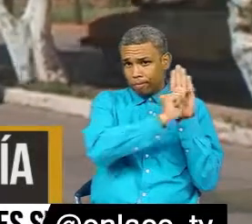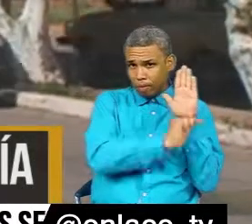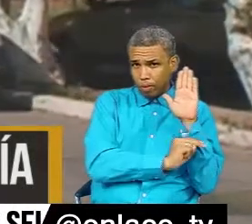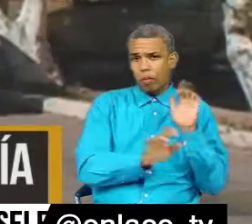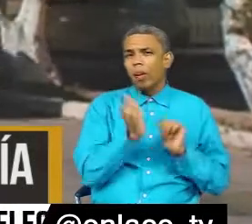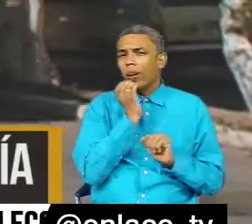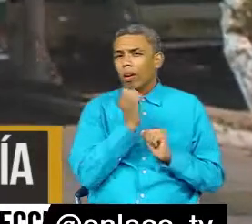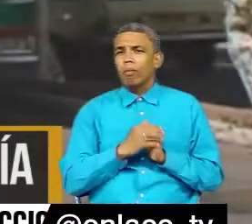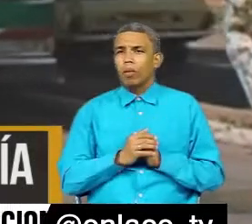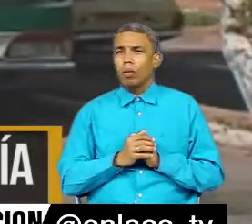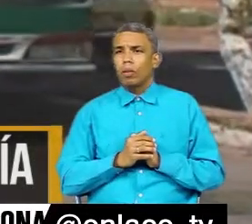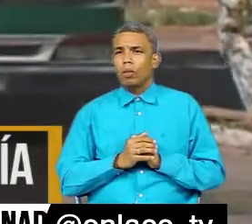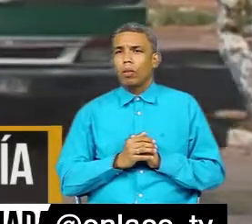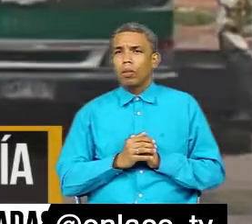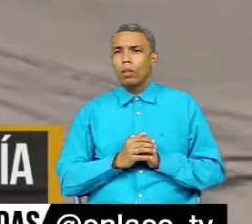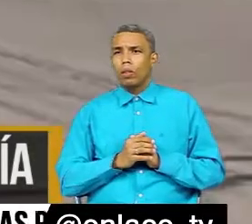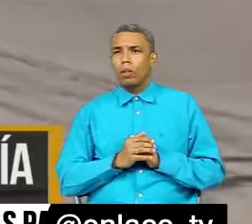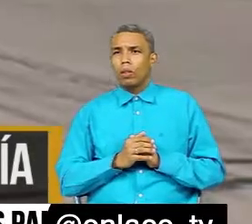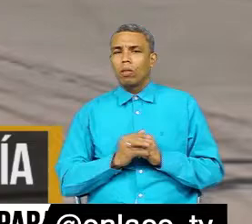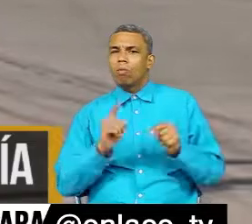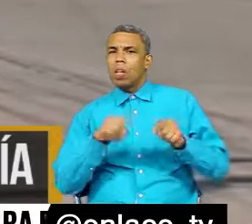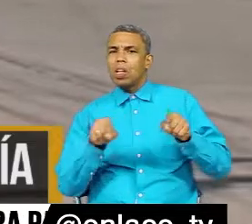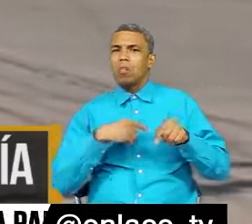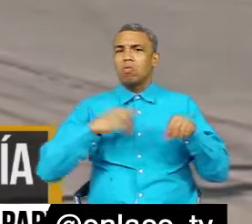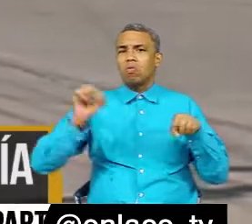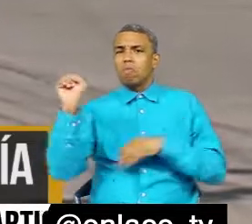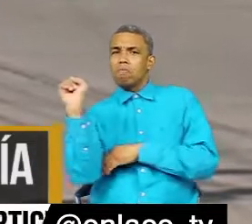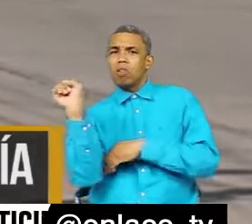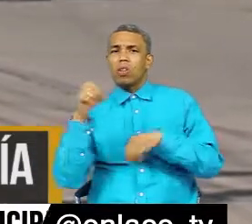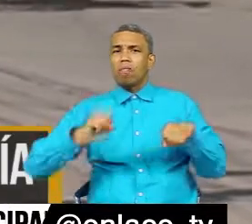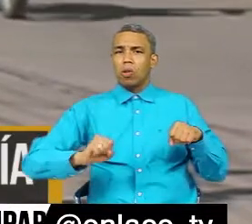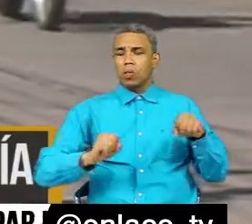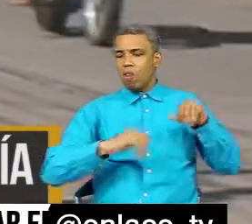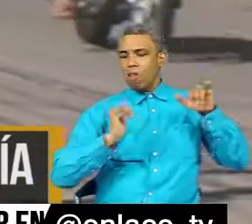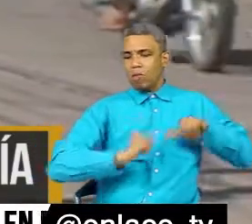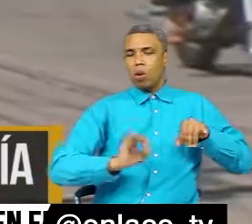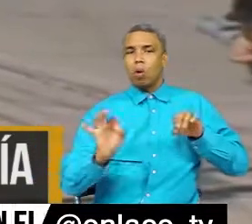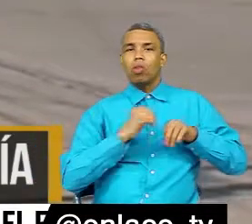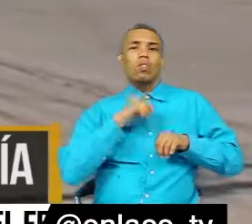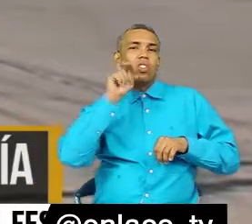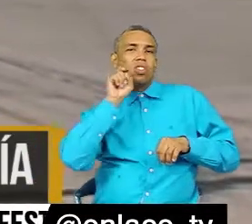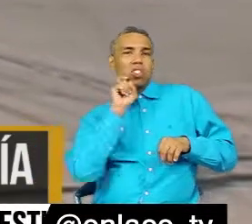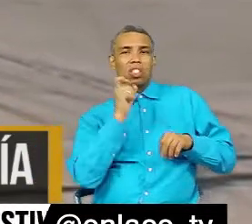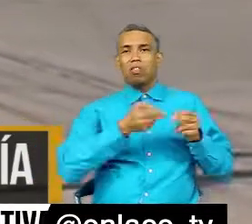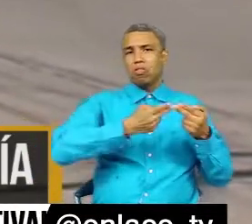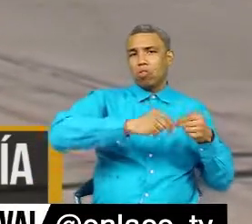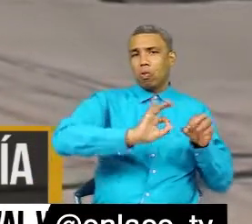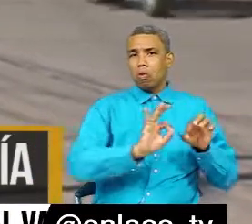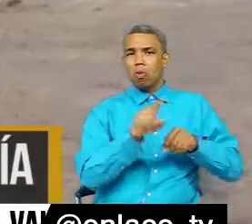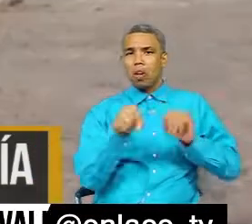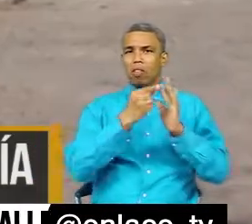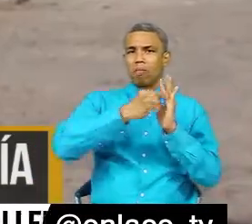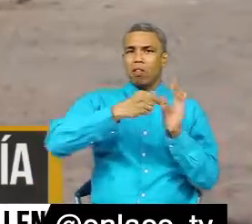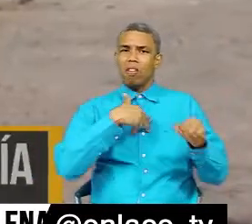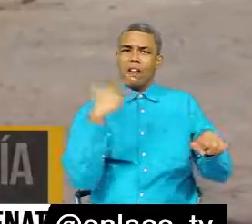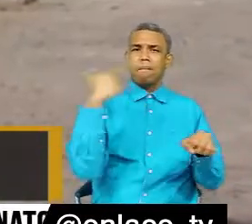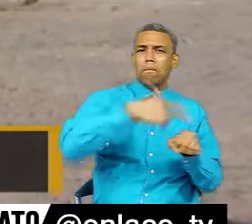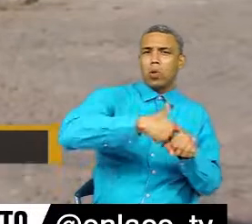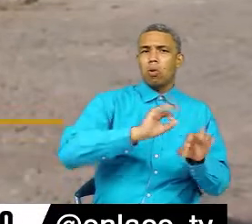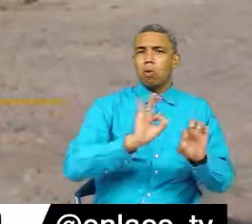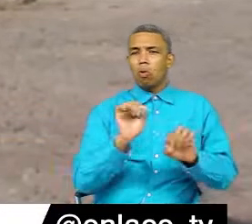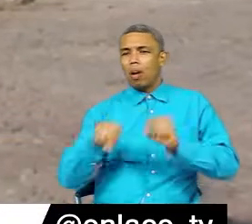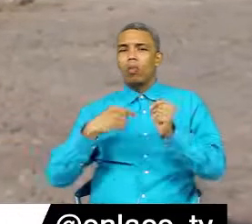como el control al ruido, ocupación indebida del espacio público, derechos sexuales, invasión a la intimidad, realizar necesidades fisiológicas en la